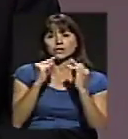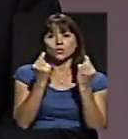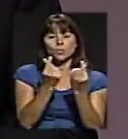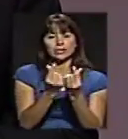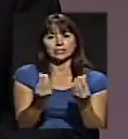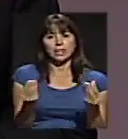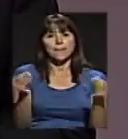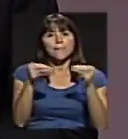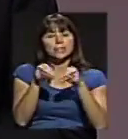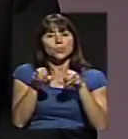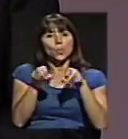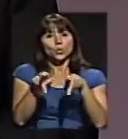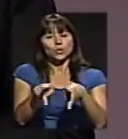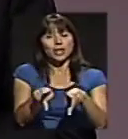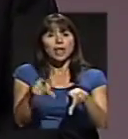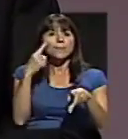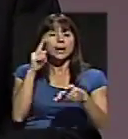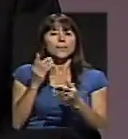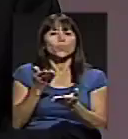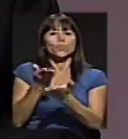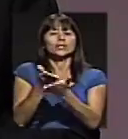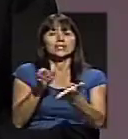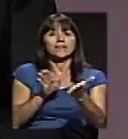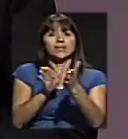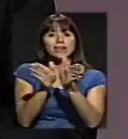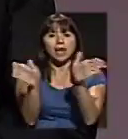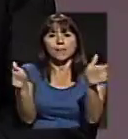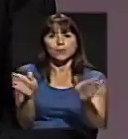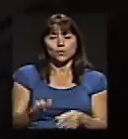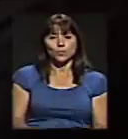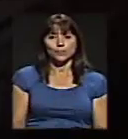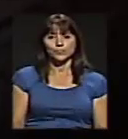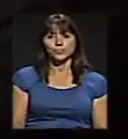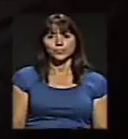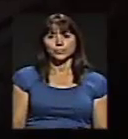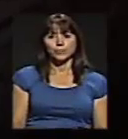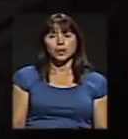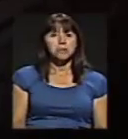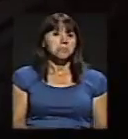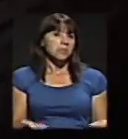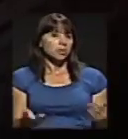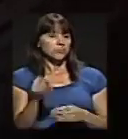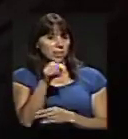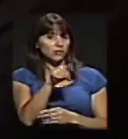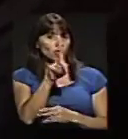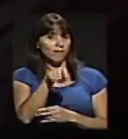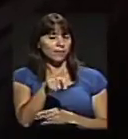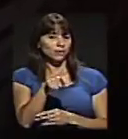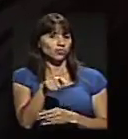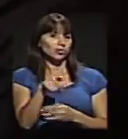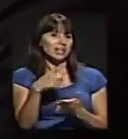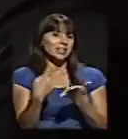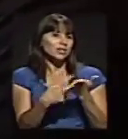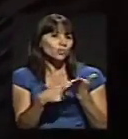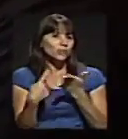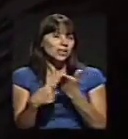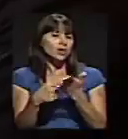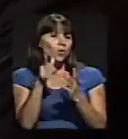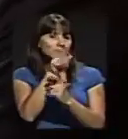todavía a las propuestas del Frente Amplio? Bueno, eso tenemos que discutirlo sobre cada caso